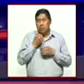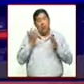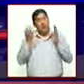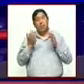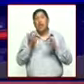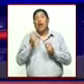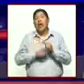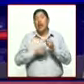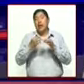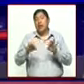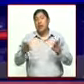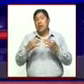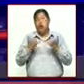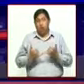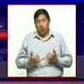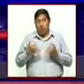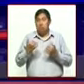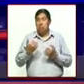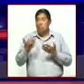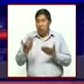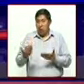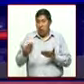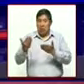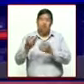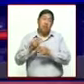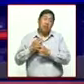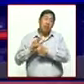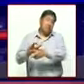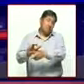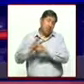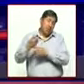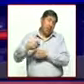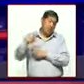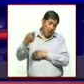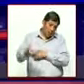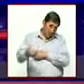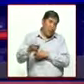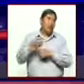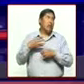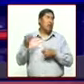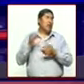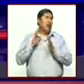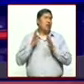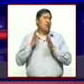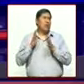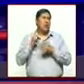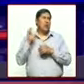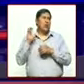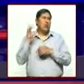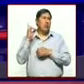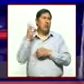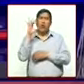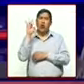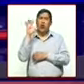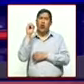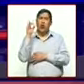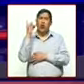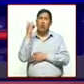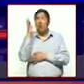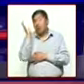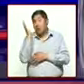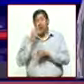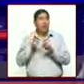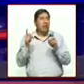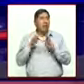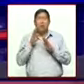cada festividad. Hoy por hoy lo podemos encontrar en el tema de alquilar o fletar alrededor de 80, 100 bolivianos. Un cambio rotundo,